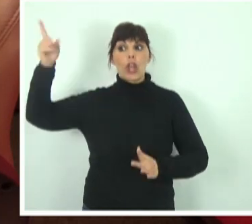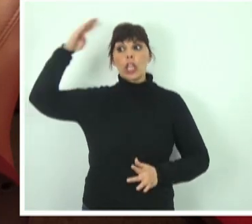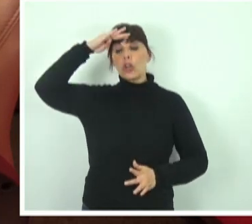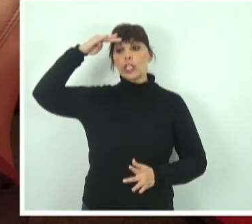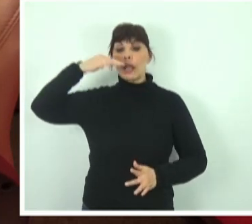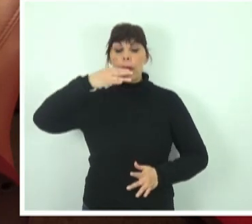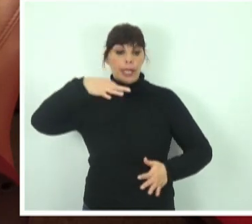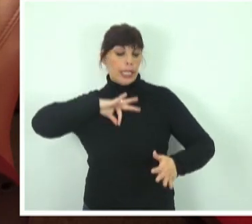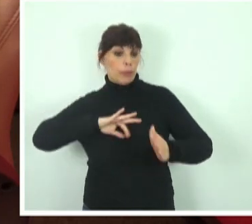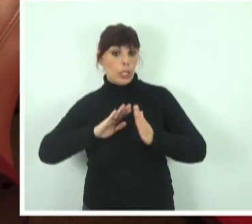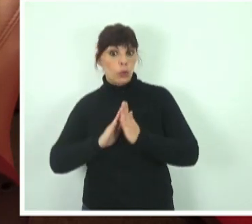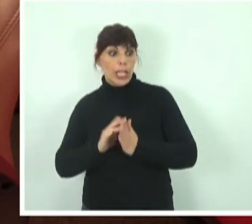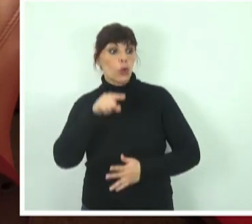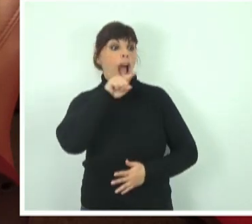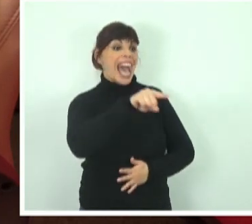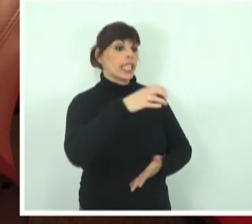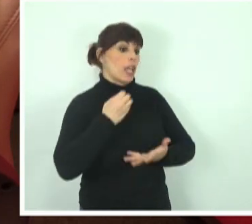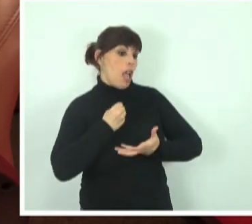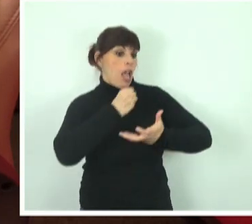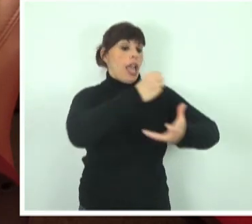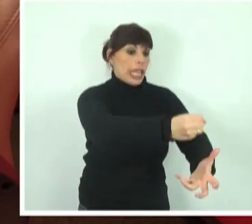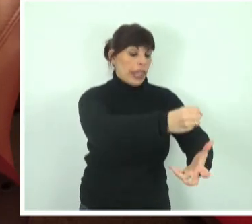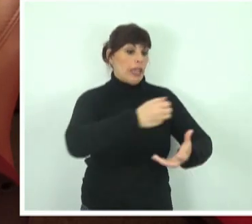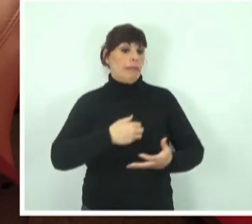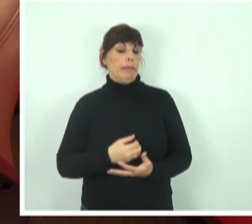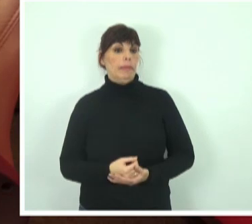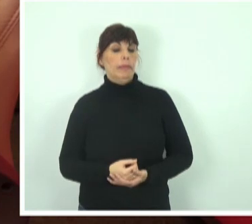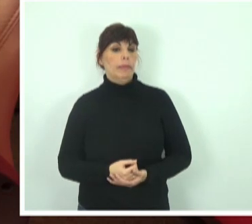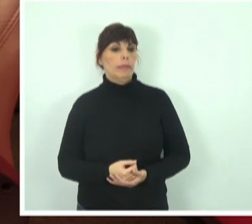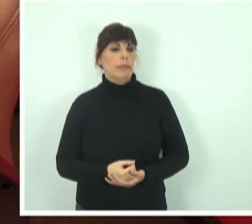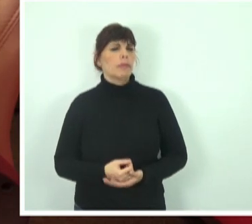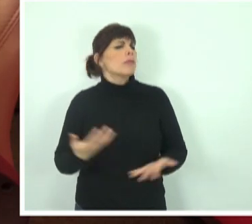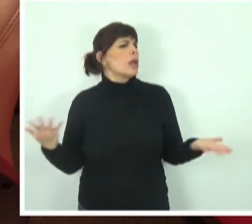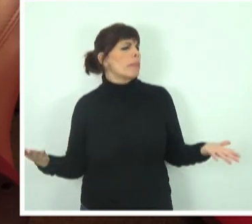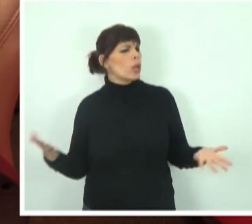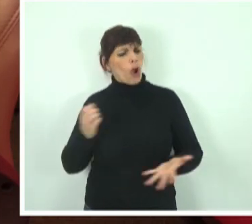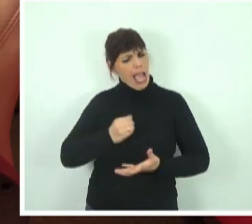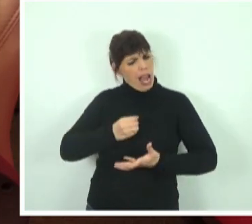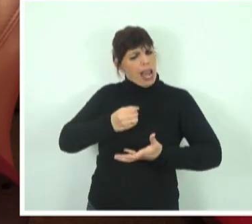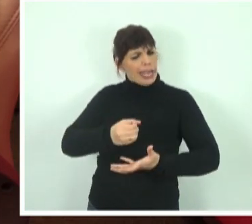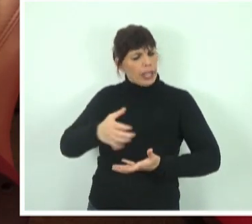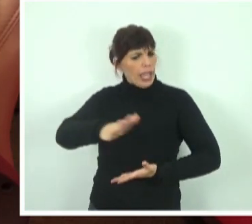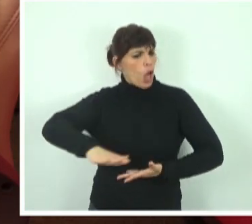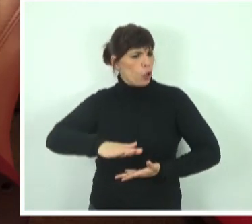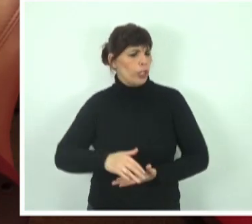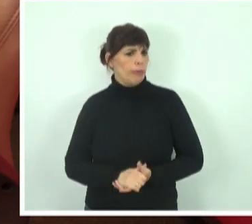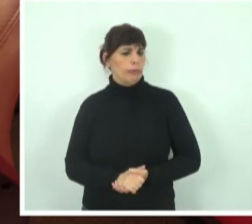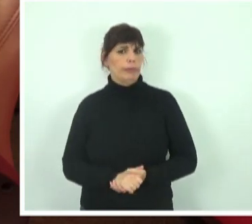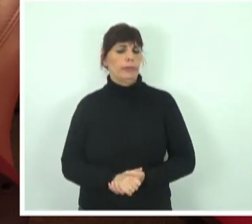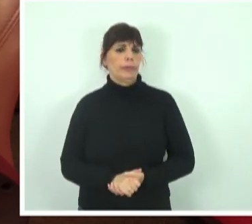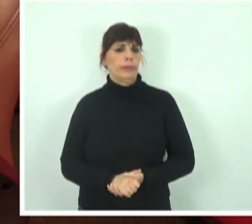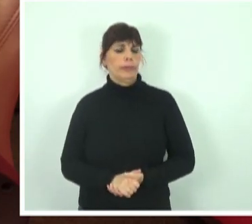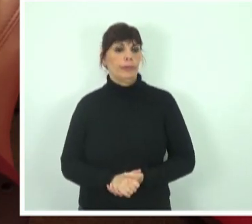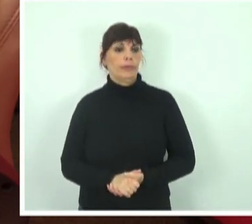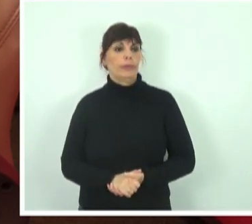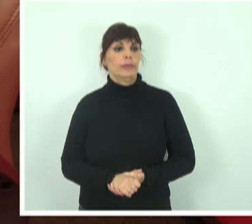una herencia. Ahora, ¿dónde está esta herencia? Y quiero